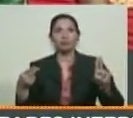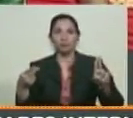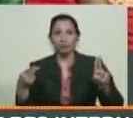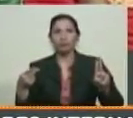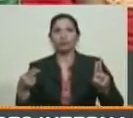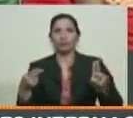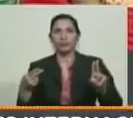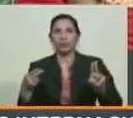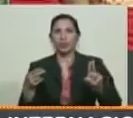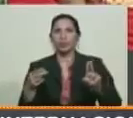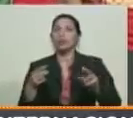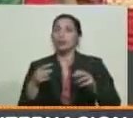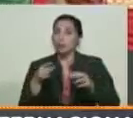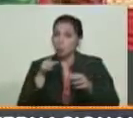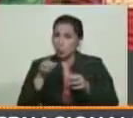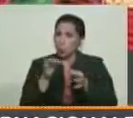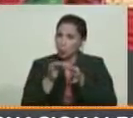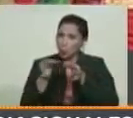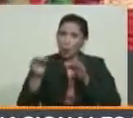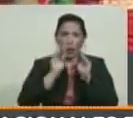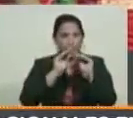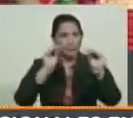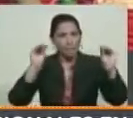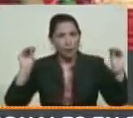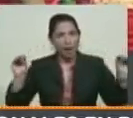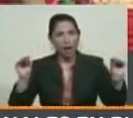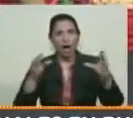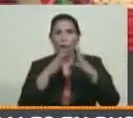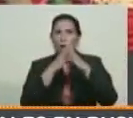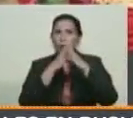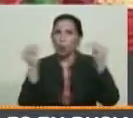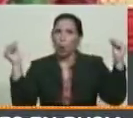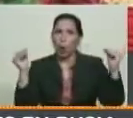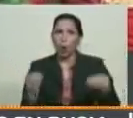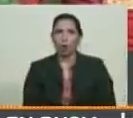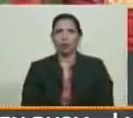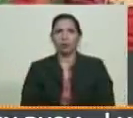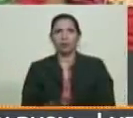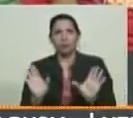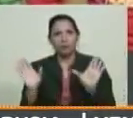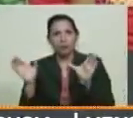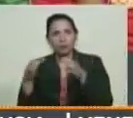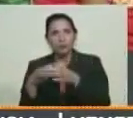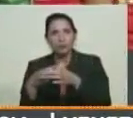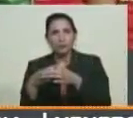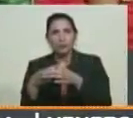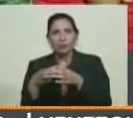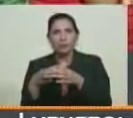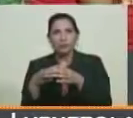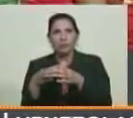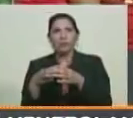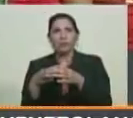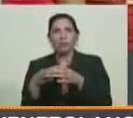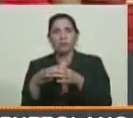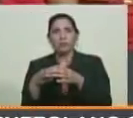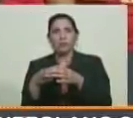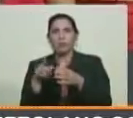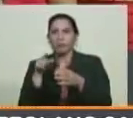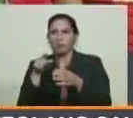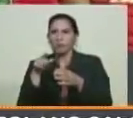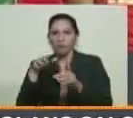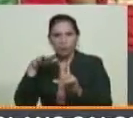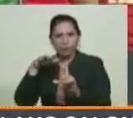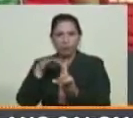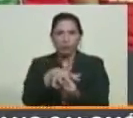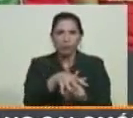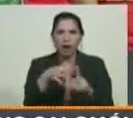chavismo y le hacemos un llamado a todos aquellos sectores que nos han adversado, que están en su